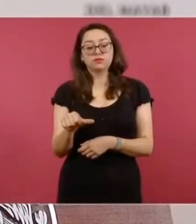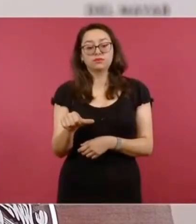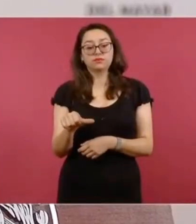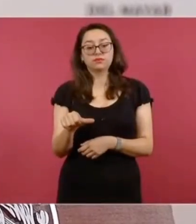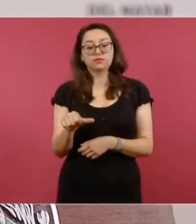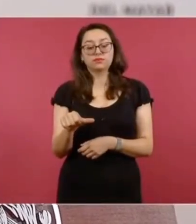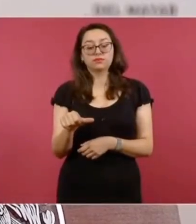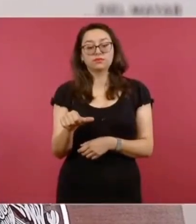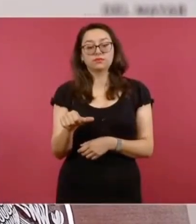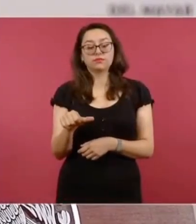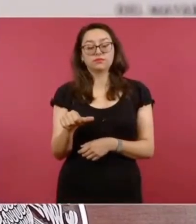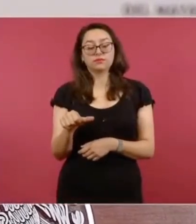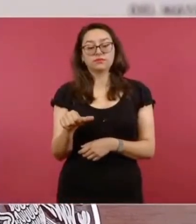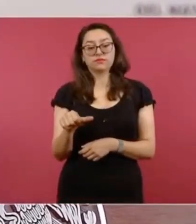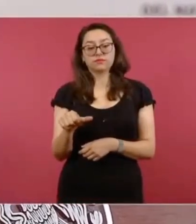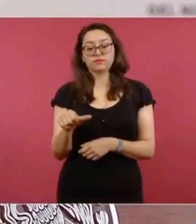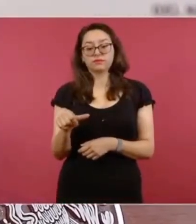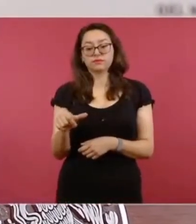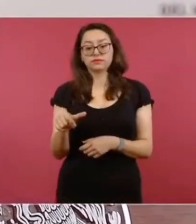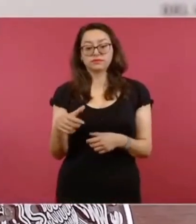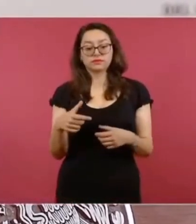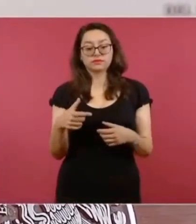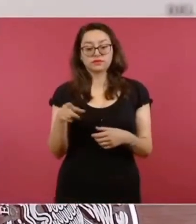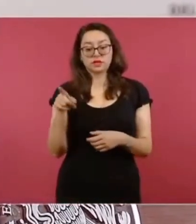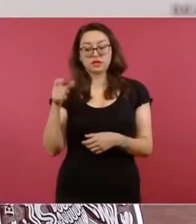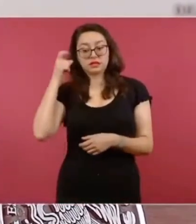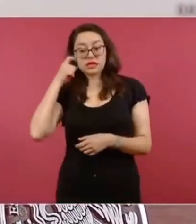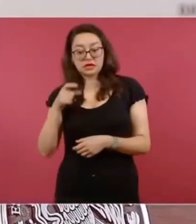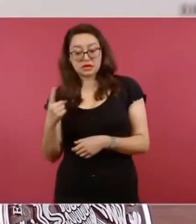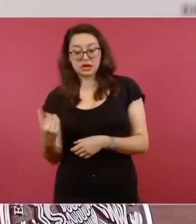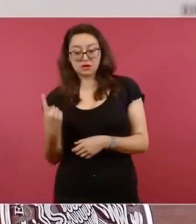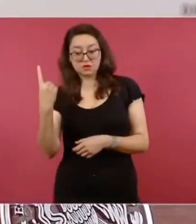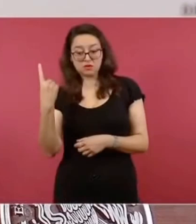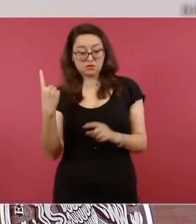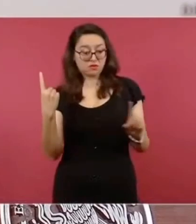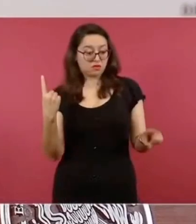del grupo conservador.